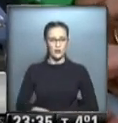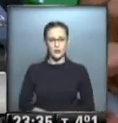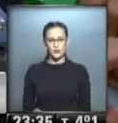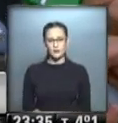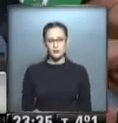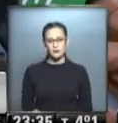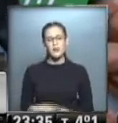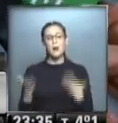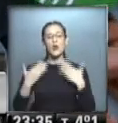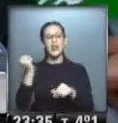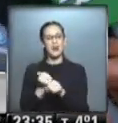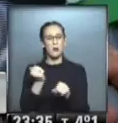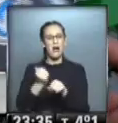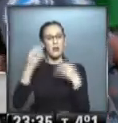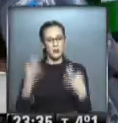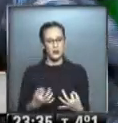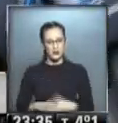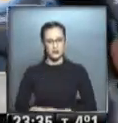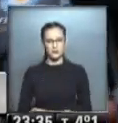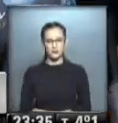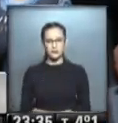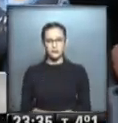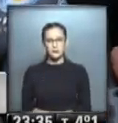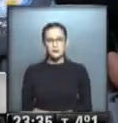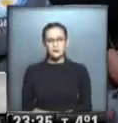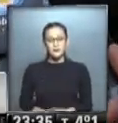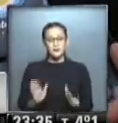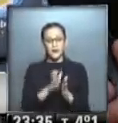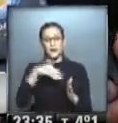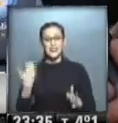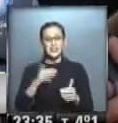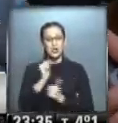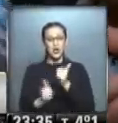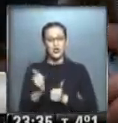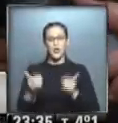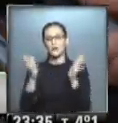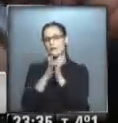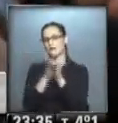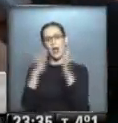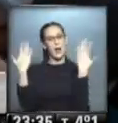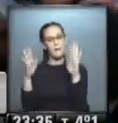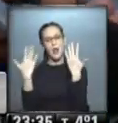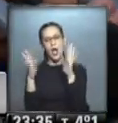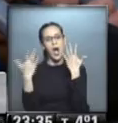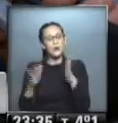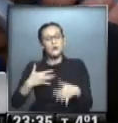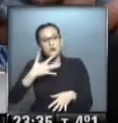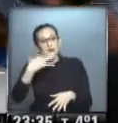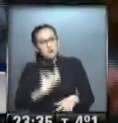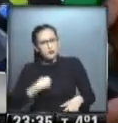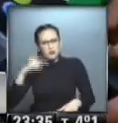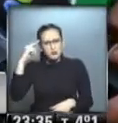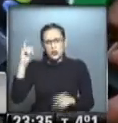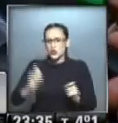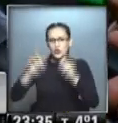para trabajar en este tipo de eventos. Fue como lo despidieron con aplausos los vecinos después de tantas horas de trabajo. Sí, verdaderamente no lo esperábamos porque